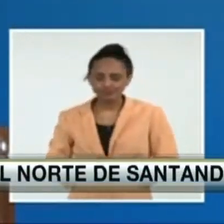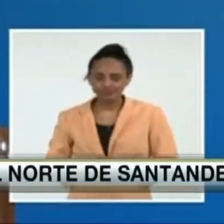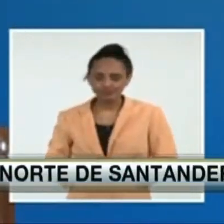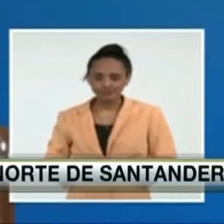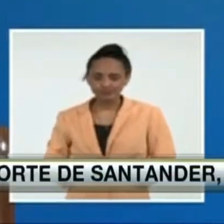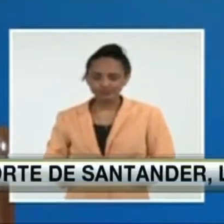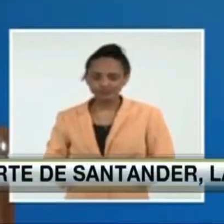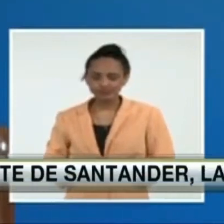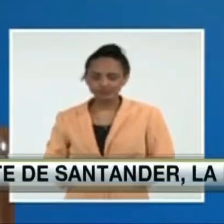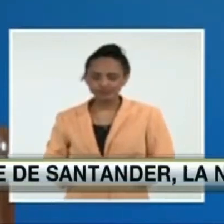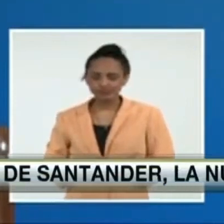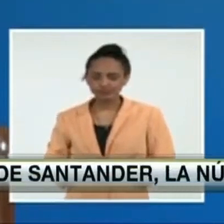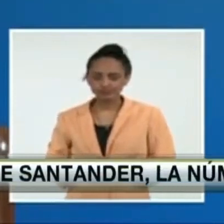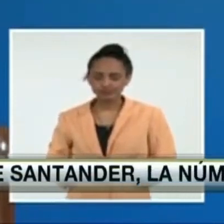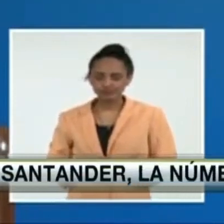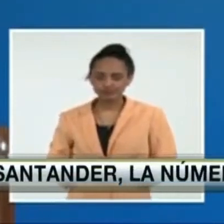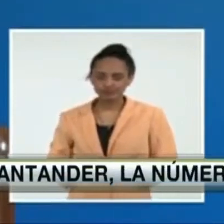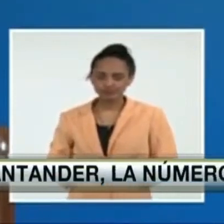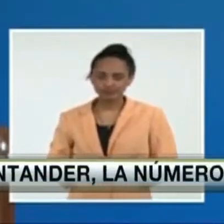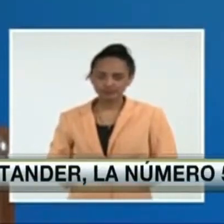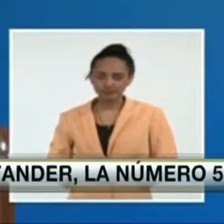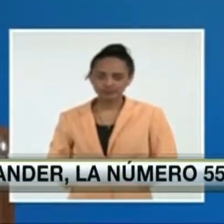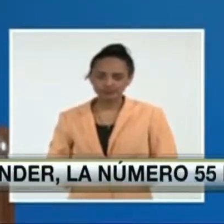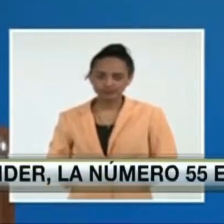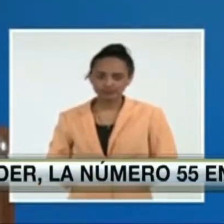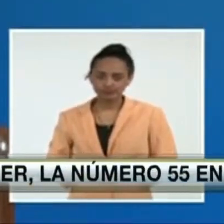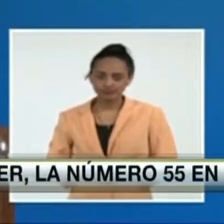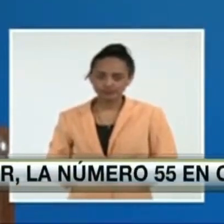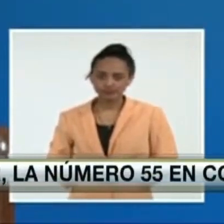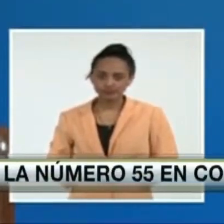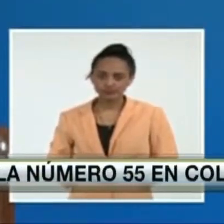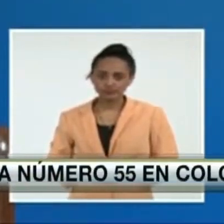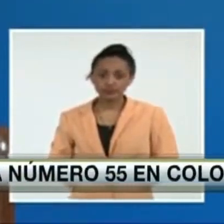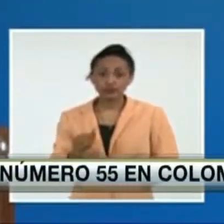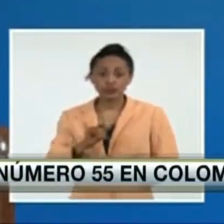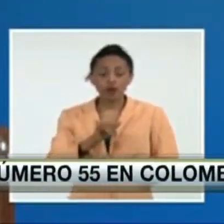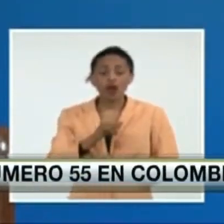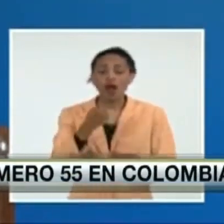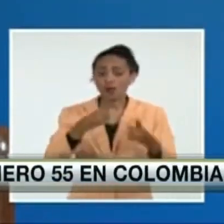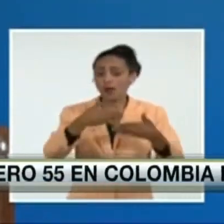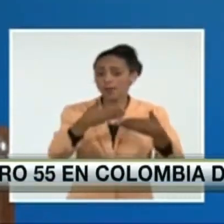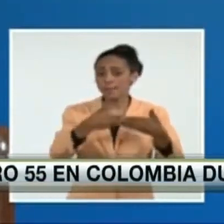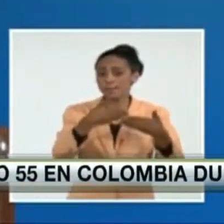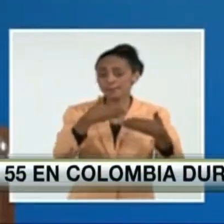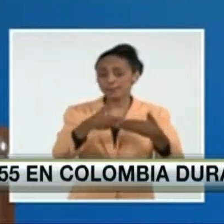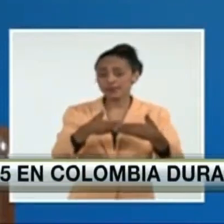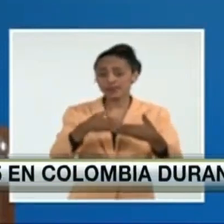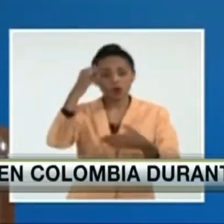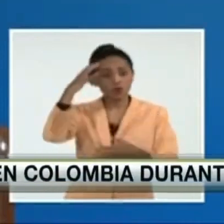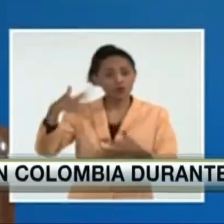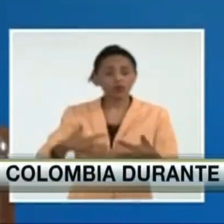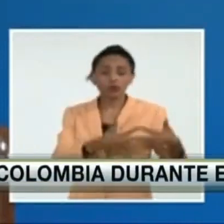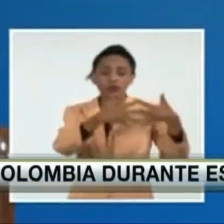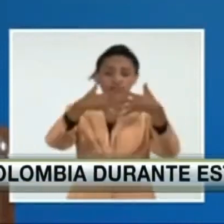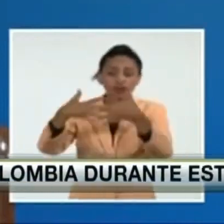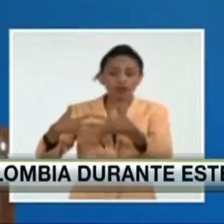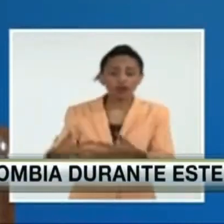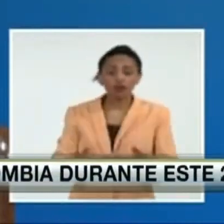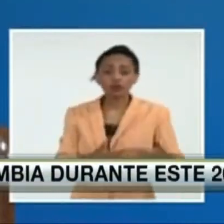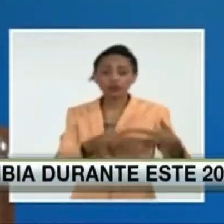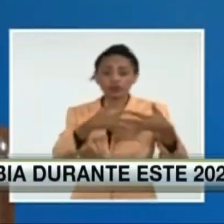el gobierno de Estados Unidos ha incluido en la llamada lista de entidades cubanas